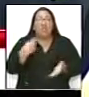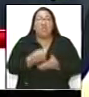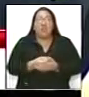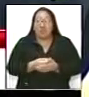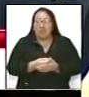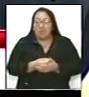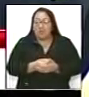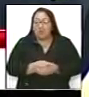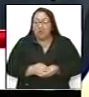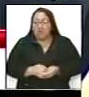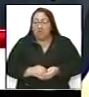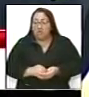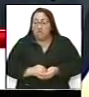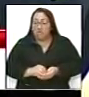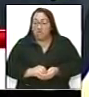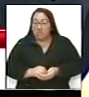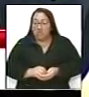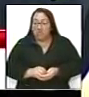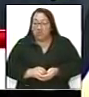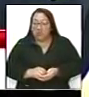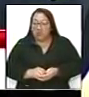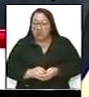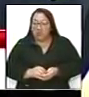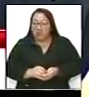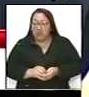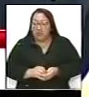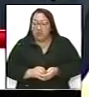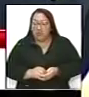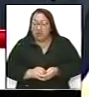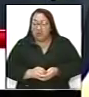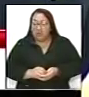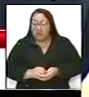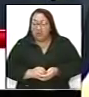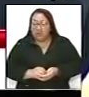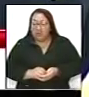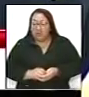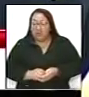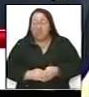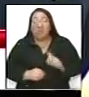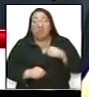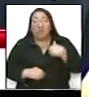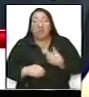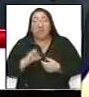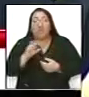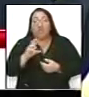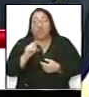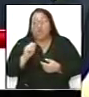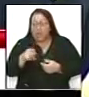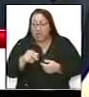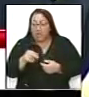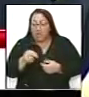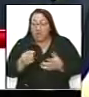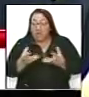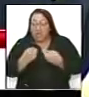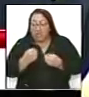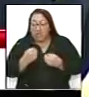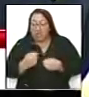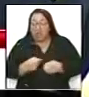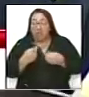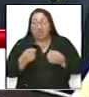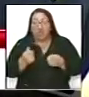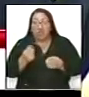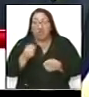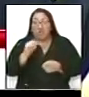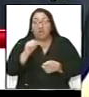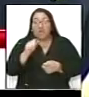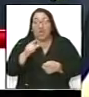suma millonaria. De repente pasará conmigo por la indemnización injusta que me pusieron. Pasará con la señora Foronda. ¿Eso queremos? Pasó también con la señora